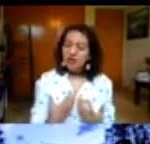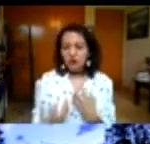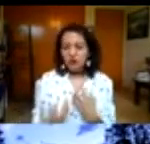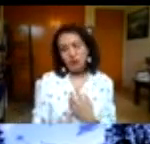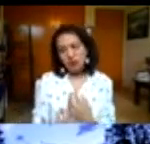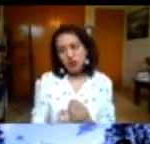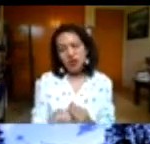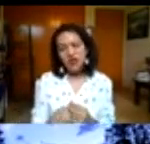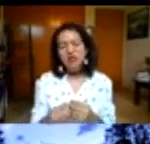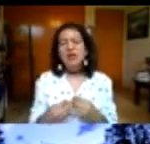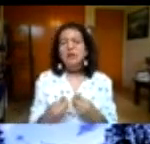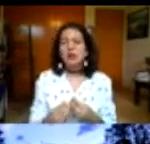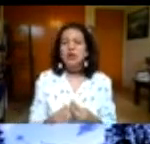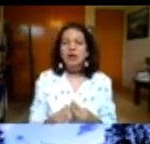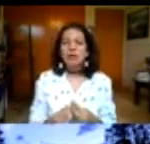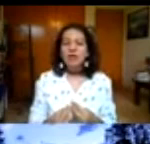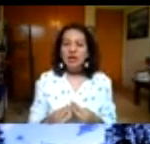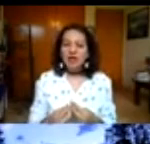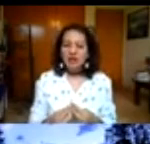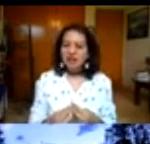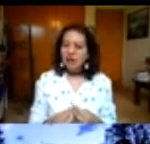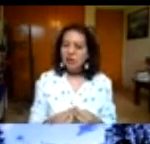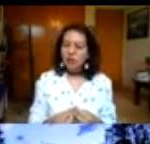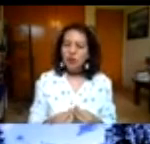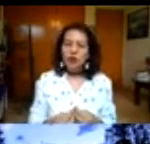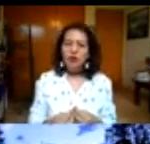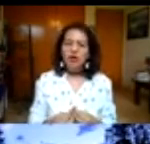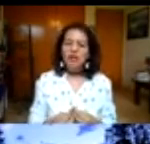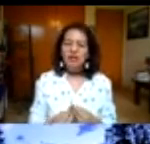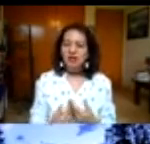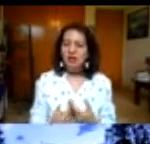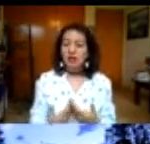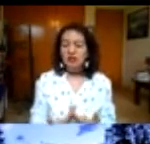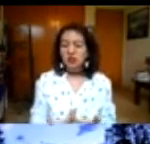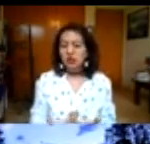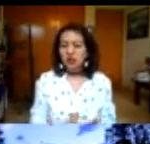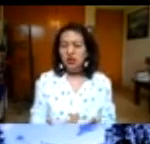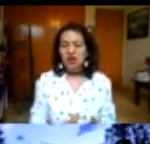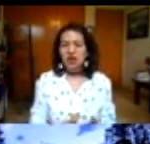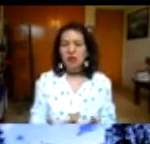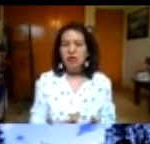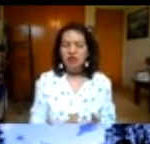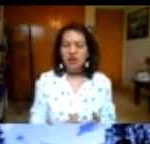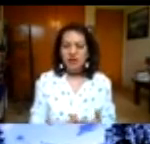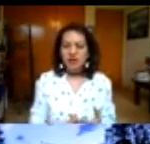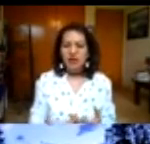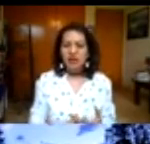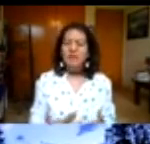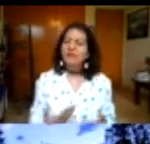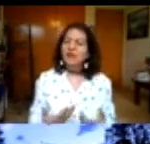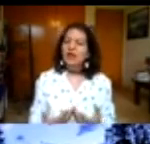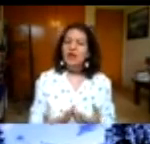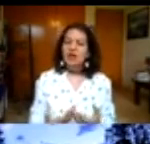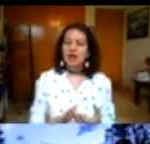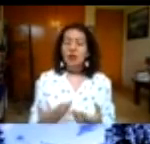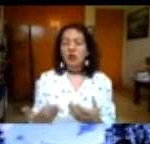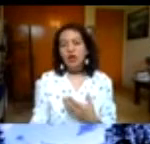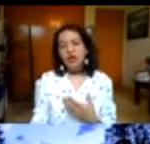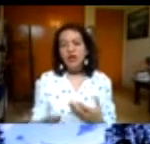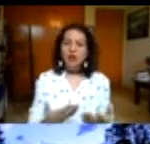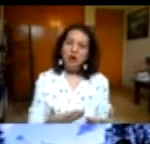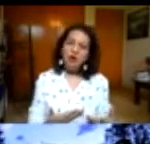ciudadanía, sino de personas? Porque también estamos por la atención a cualquier